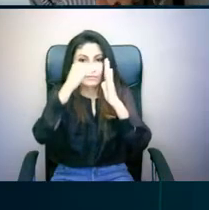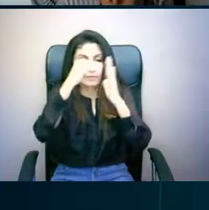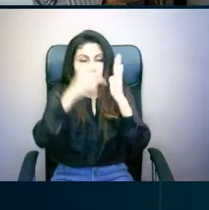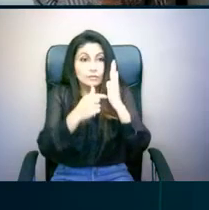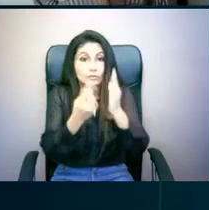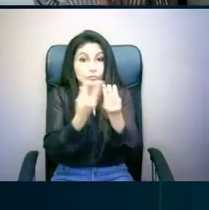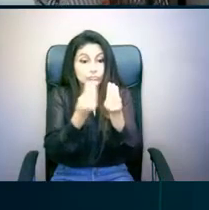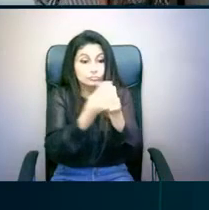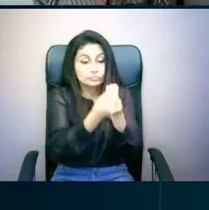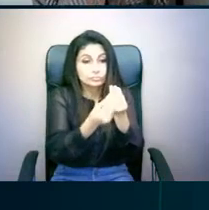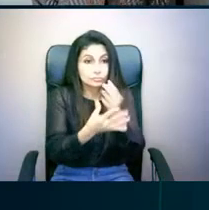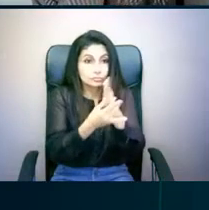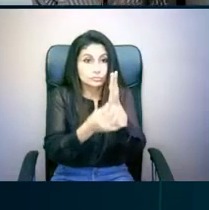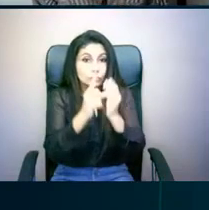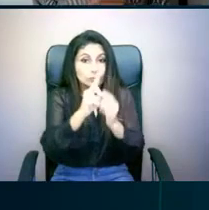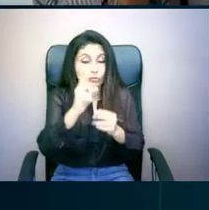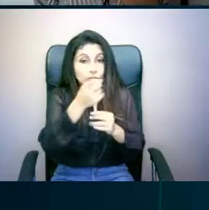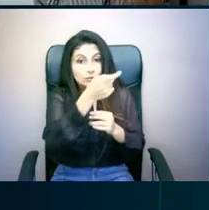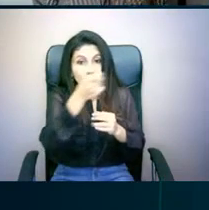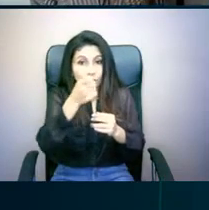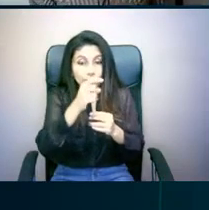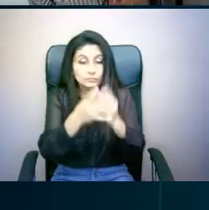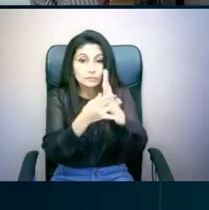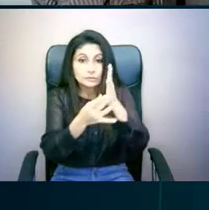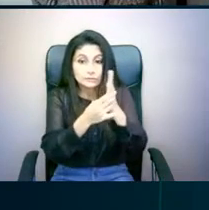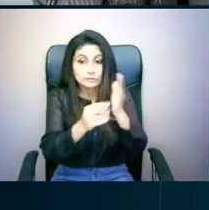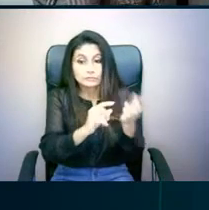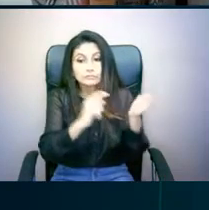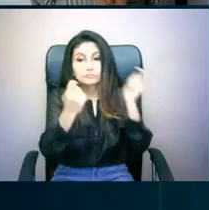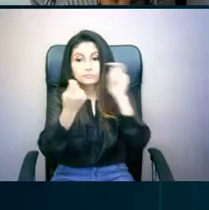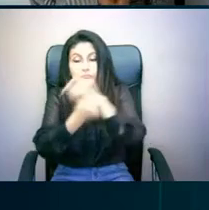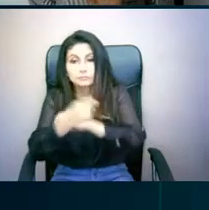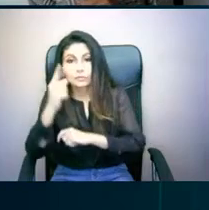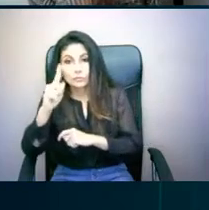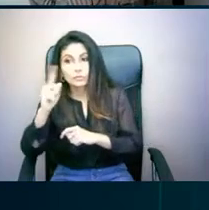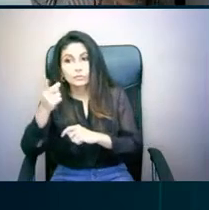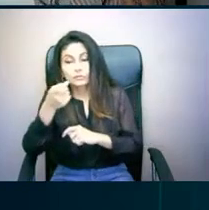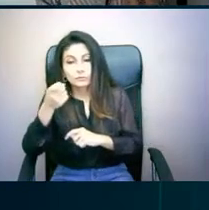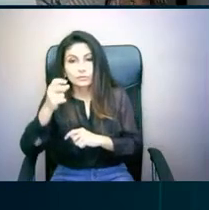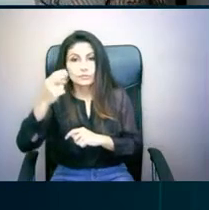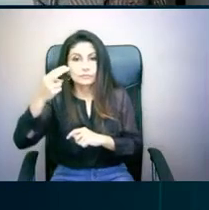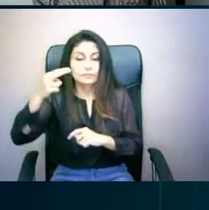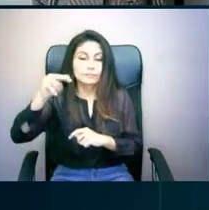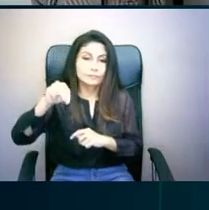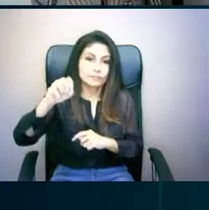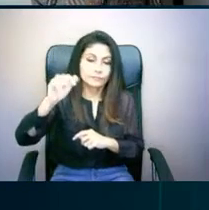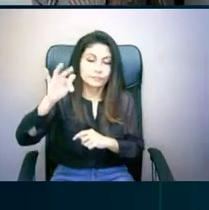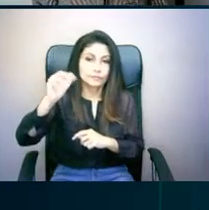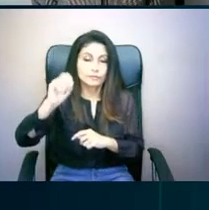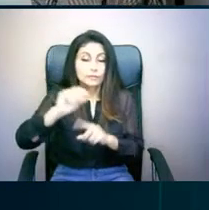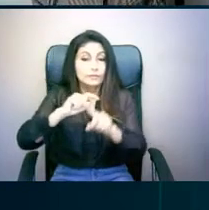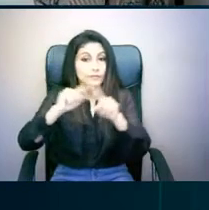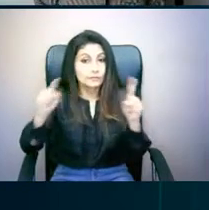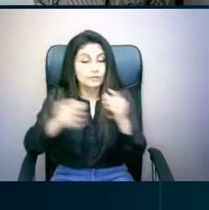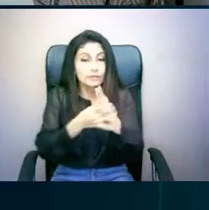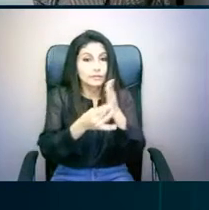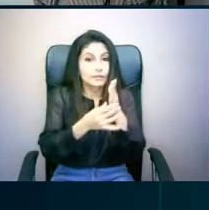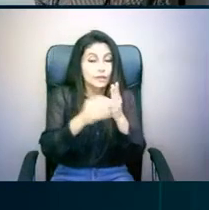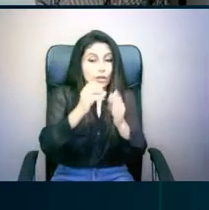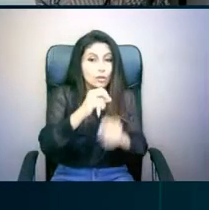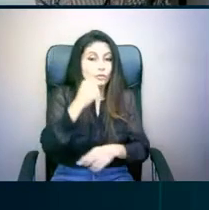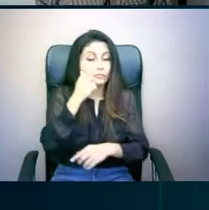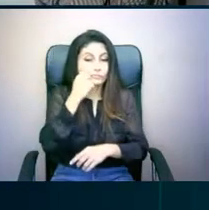lípido produce 1000 mililitros de metano, mientras que un gramo de carbohidratos o proteínas produce 500